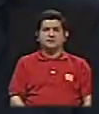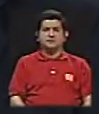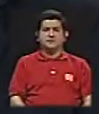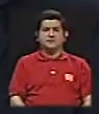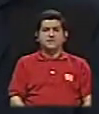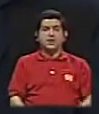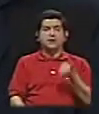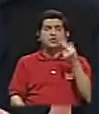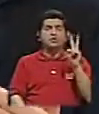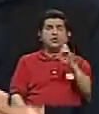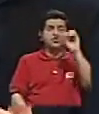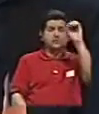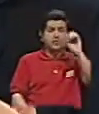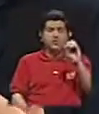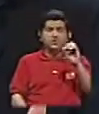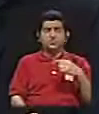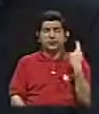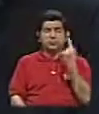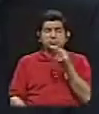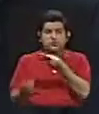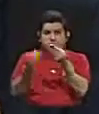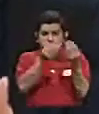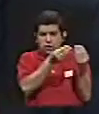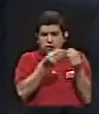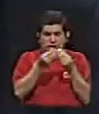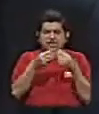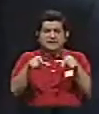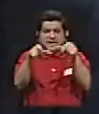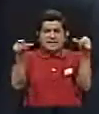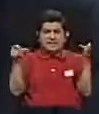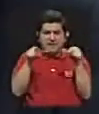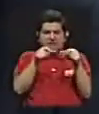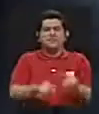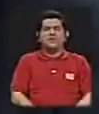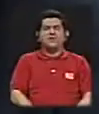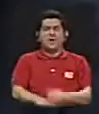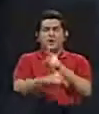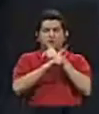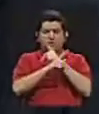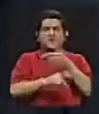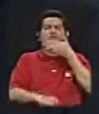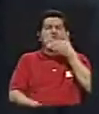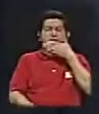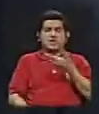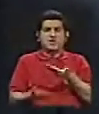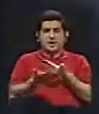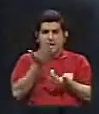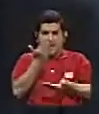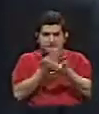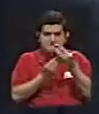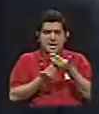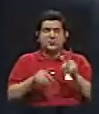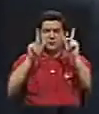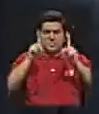apenas el 12% de las tierras de la reserva indígena Térraba está en manos de indígenas?